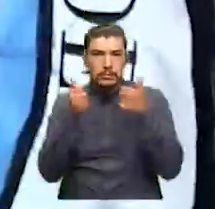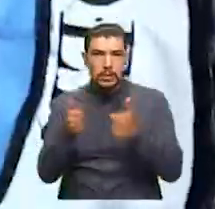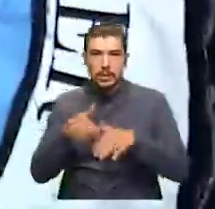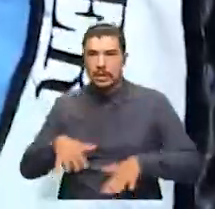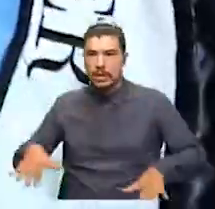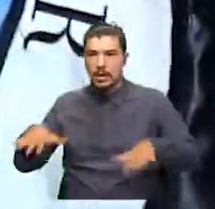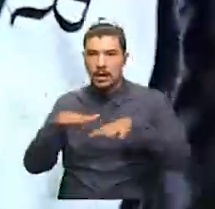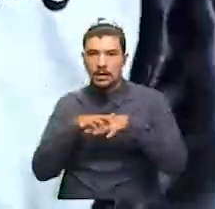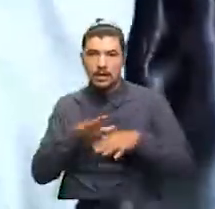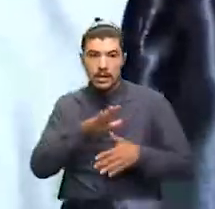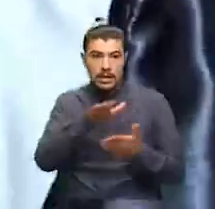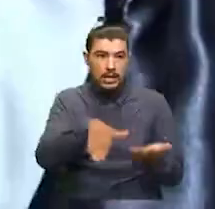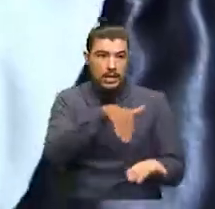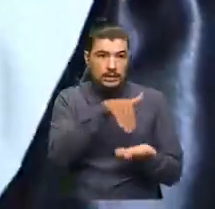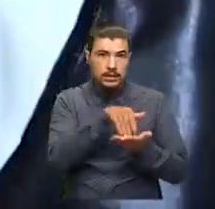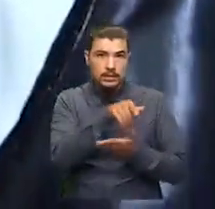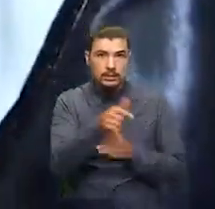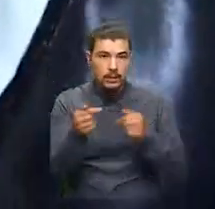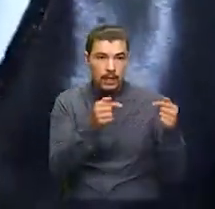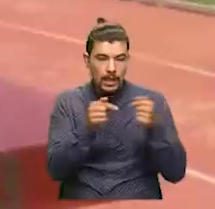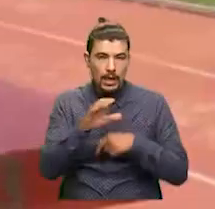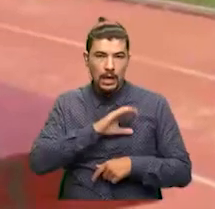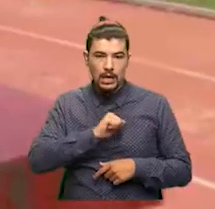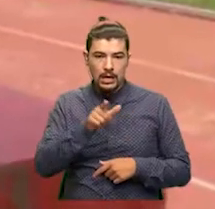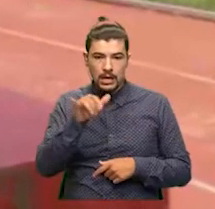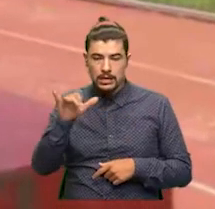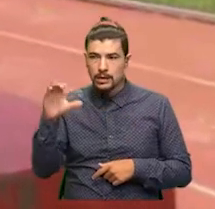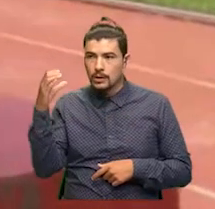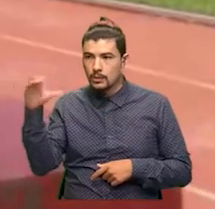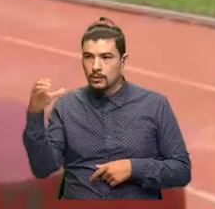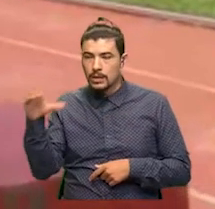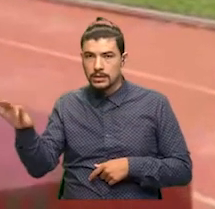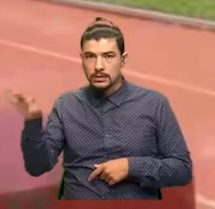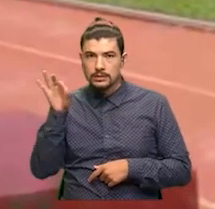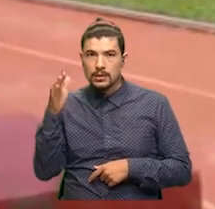escenarios. La sede se la disputan Cali y Cúcuta y se elegirá el 8 de agosto.